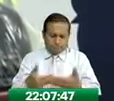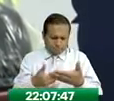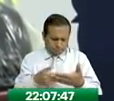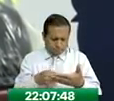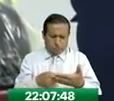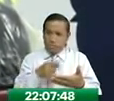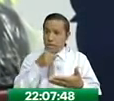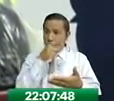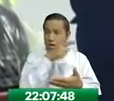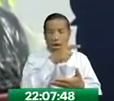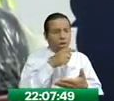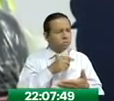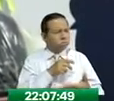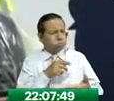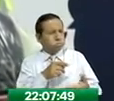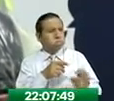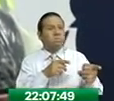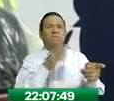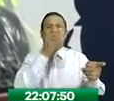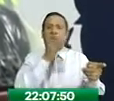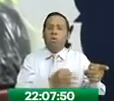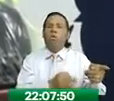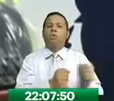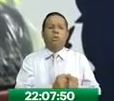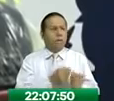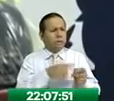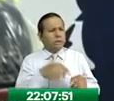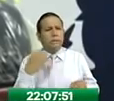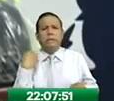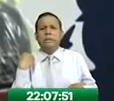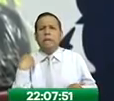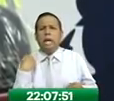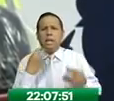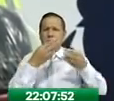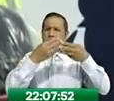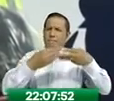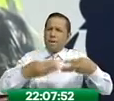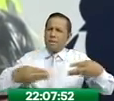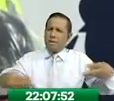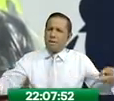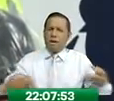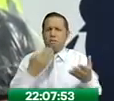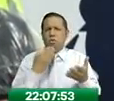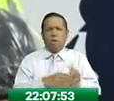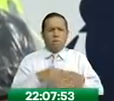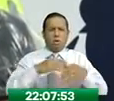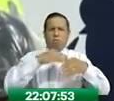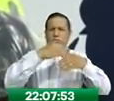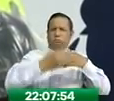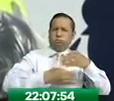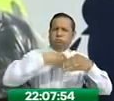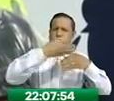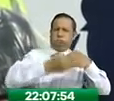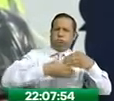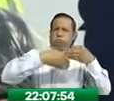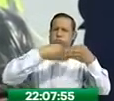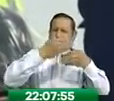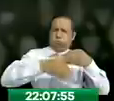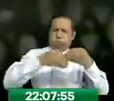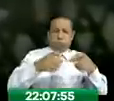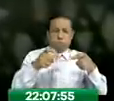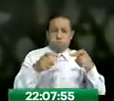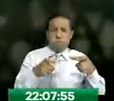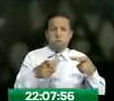lugar algunos materiales o herramientas que se utilizan para embalar las sustancias tipo